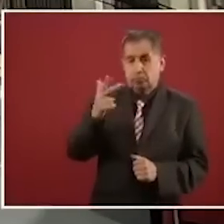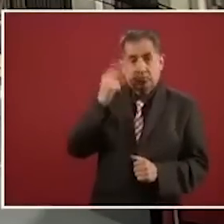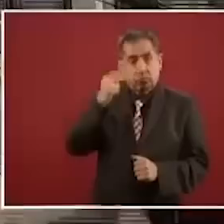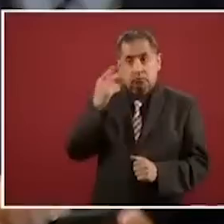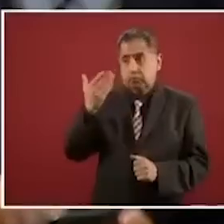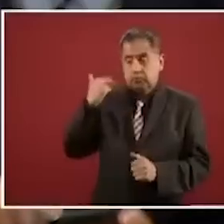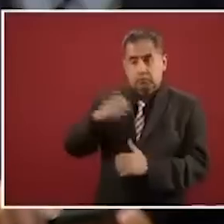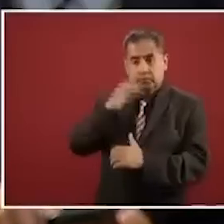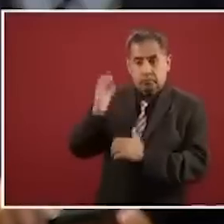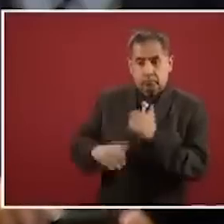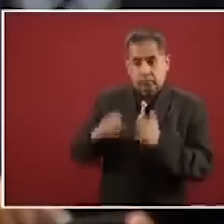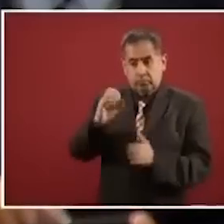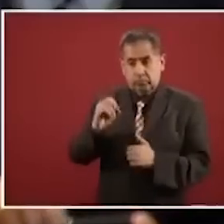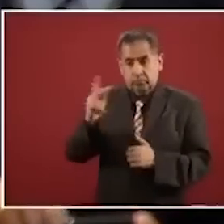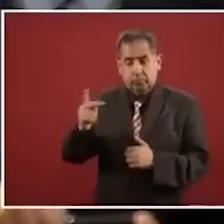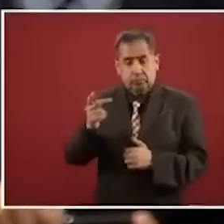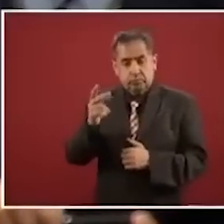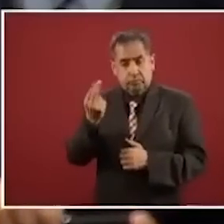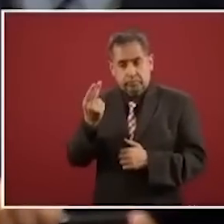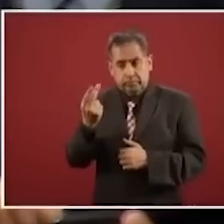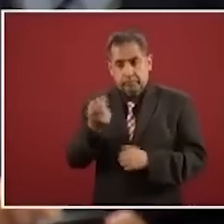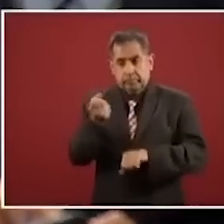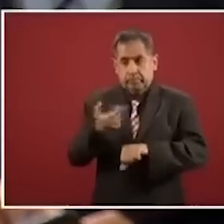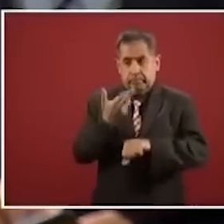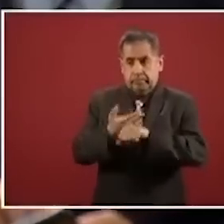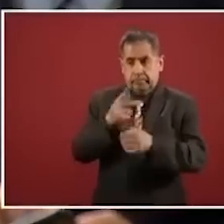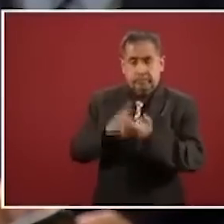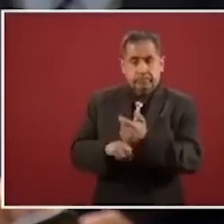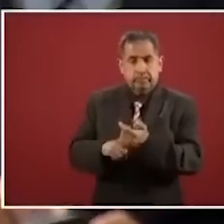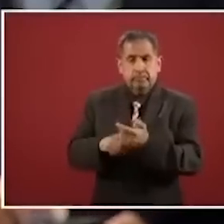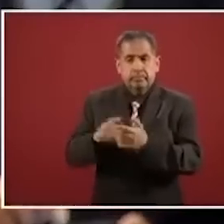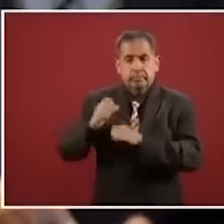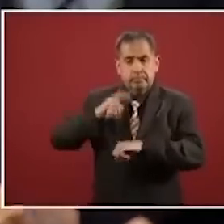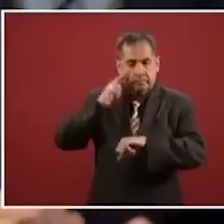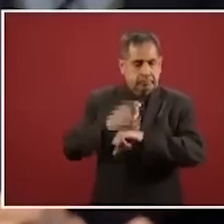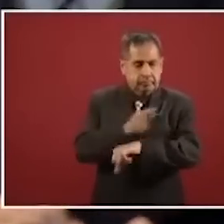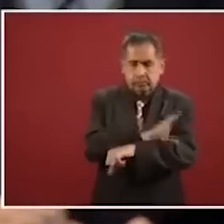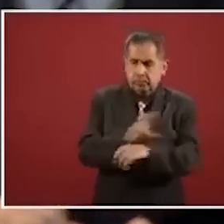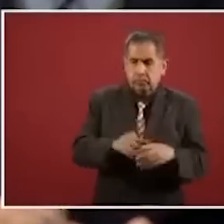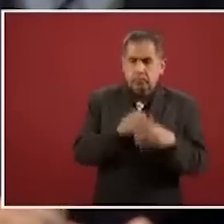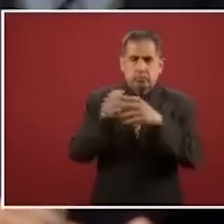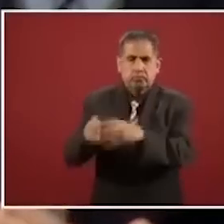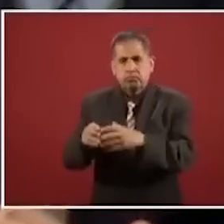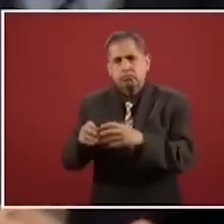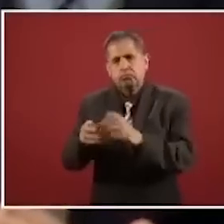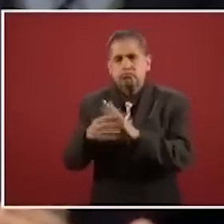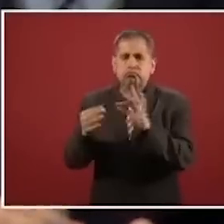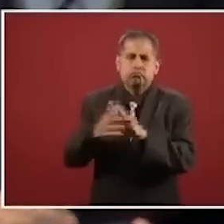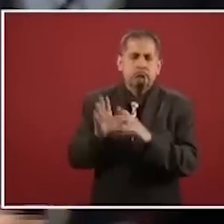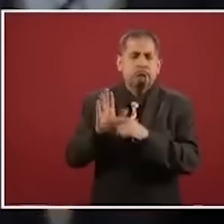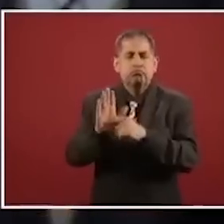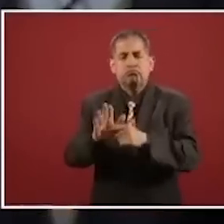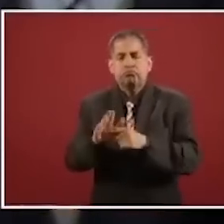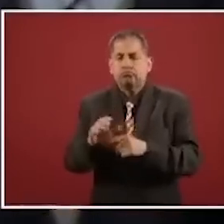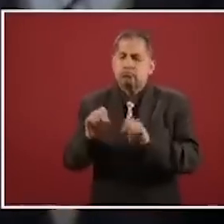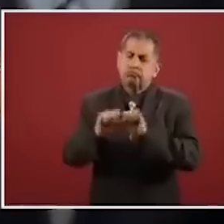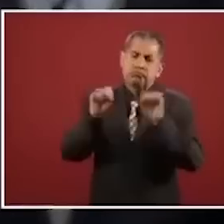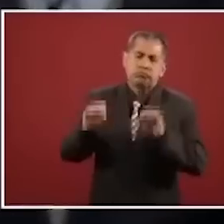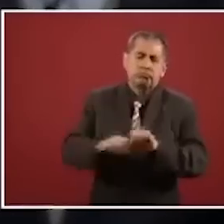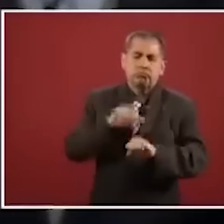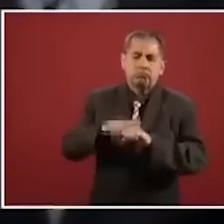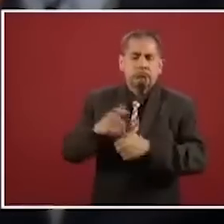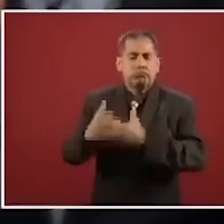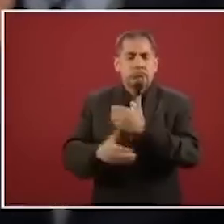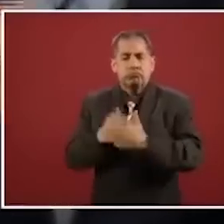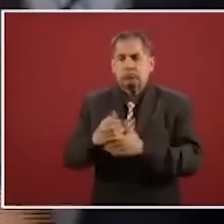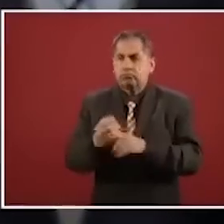la COP25, su secretaría era la encargada de la delegación mexicana. Se presentó el Sistema Nacional de Comercio